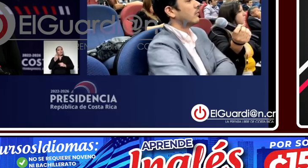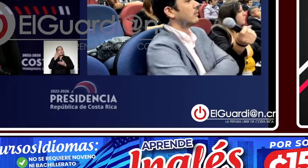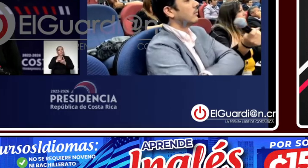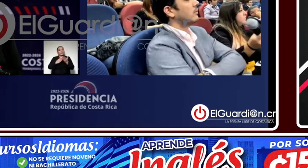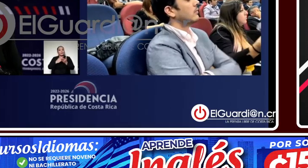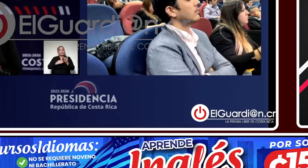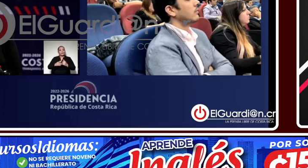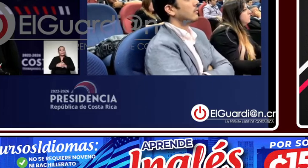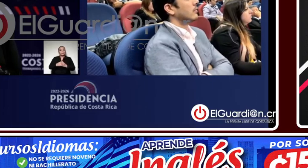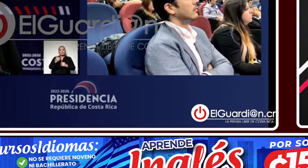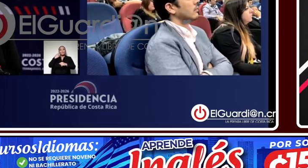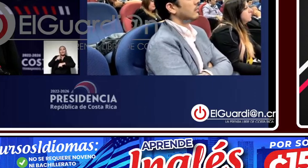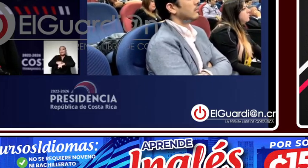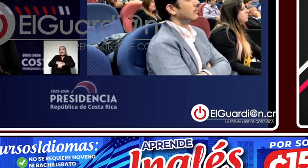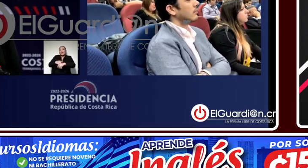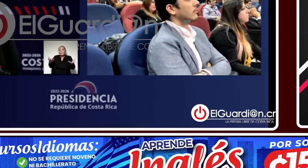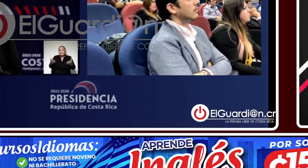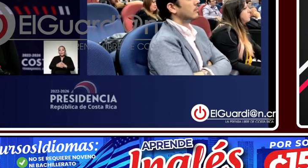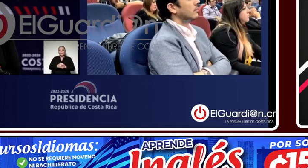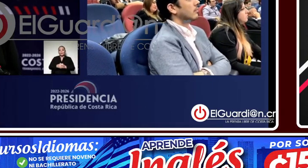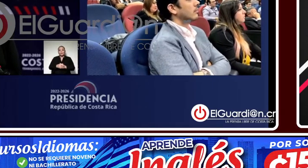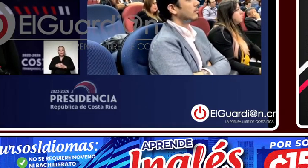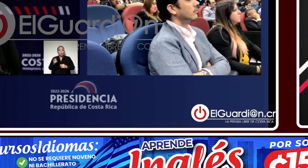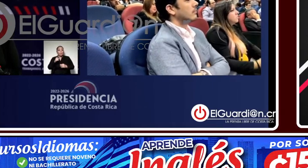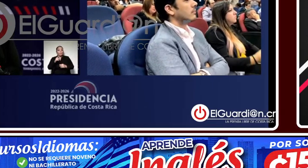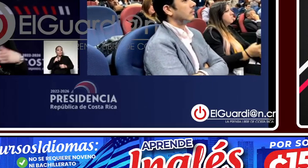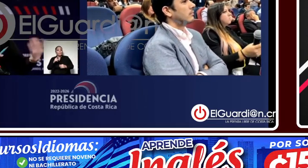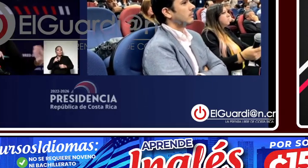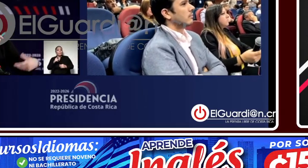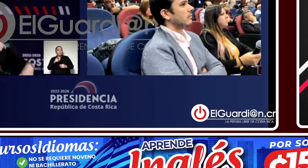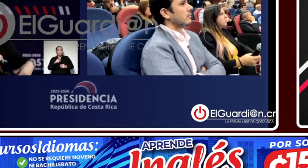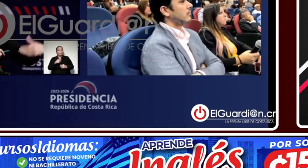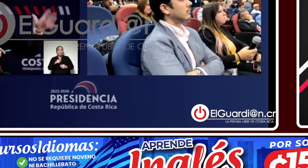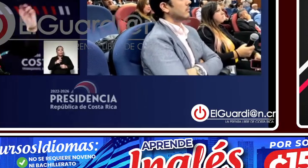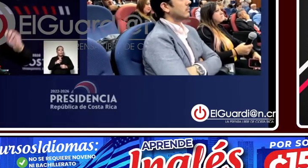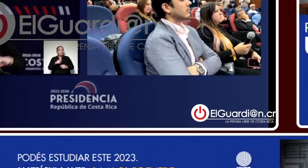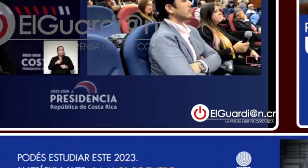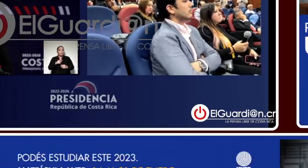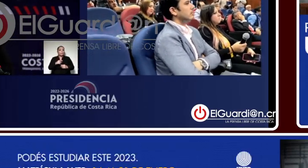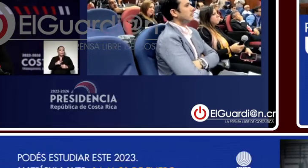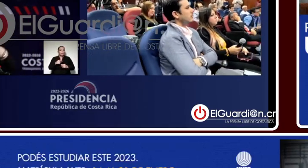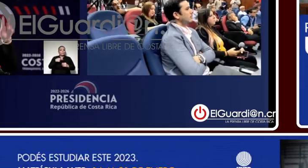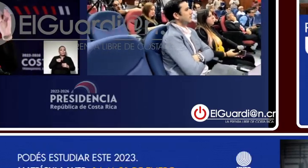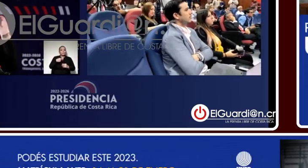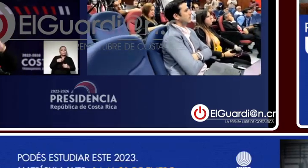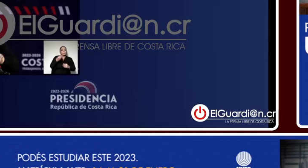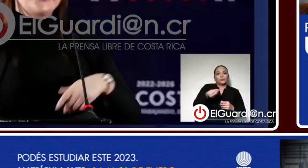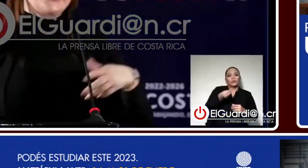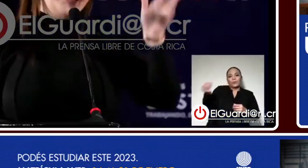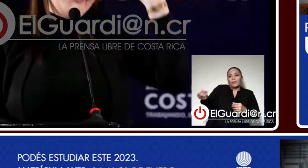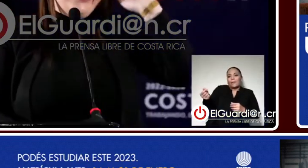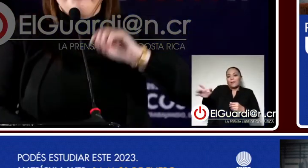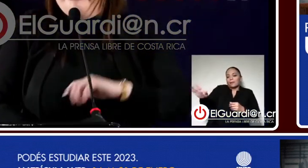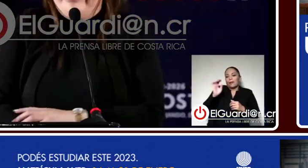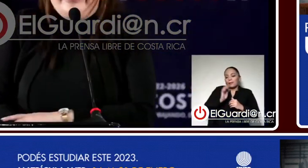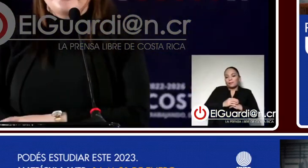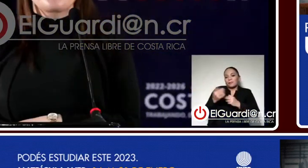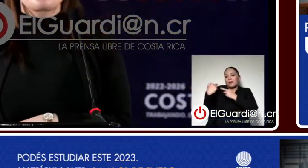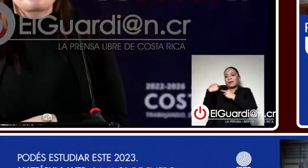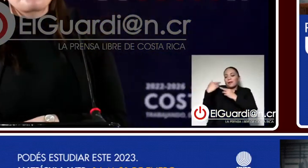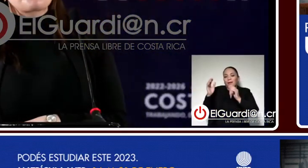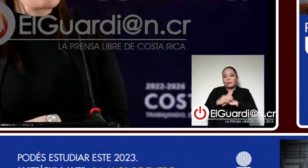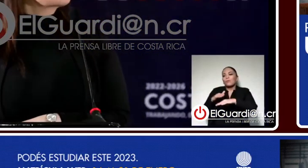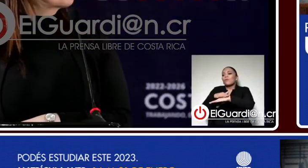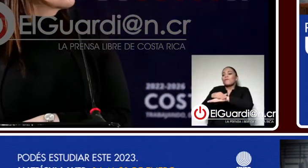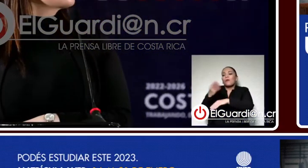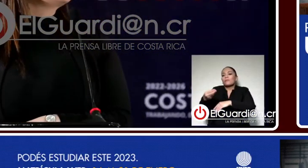clara. Por tiempo. Pero usted le devolvió la plata. No, yo le daba la plata a él y que él se encargaba. Richard. Sí, que haceme el